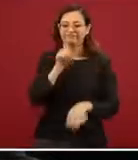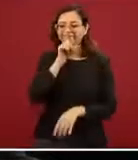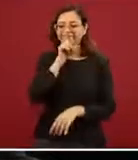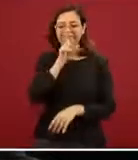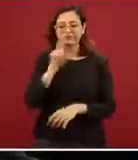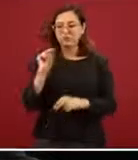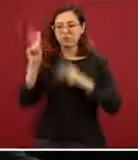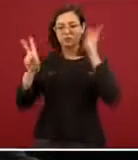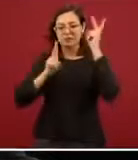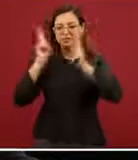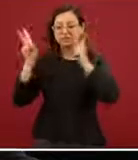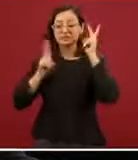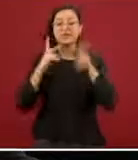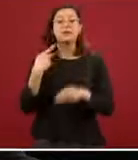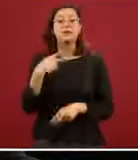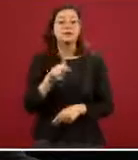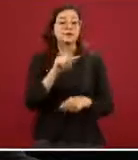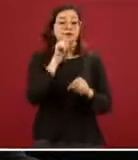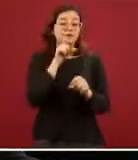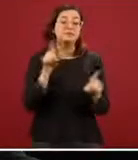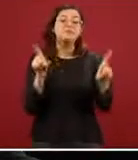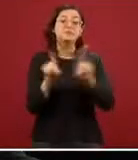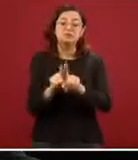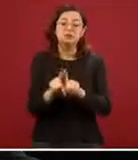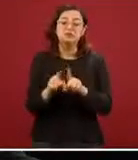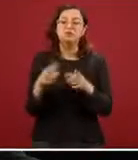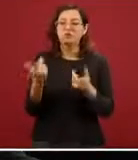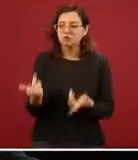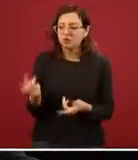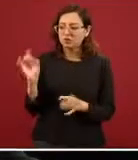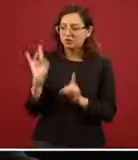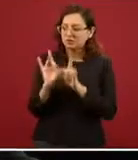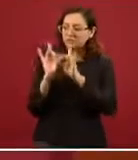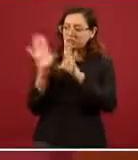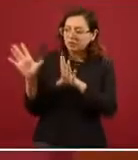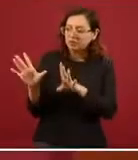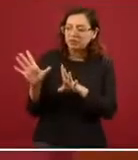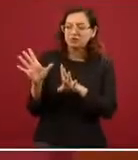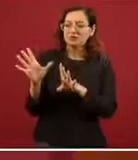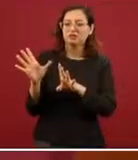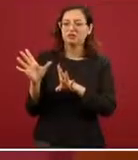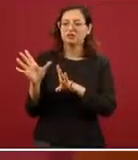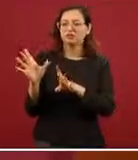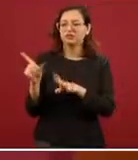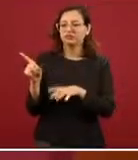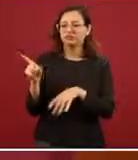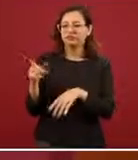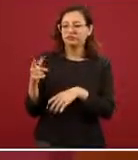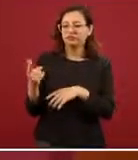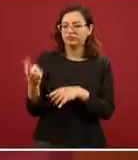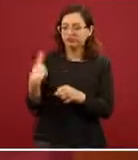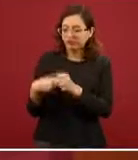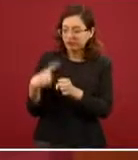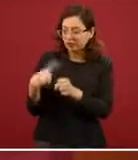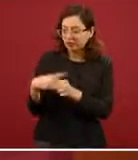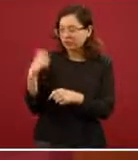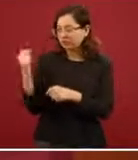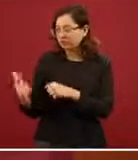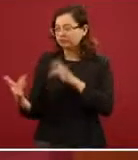además hay que estar prestos a atender, a asistir, a cuidar, a mantenernos en contacto